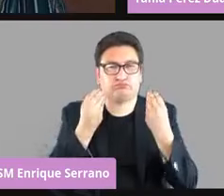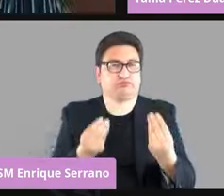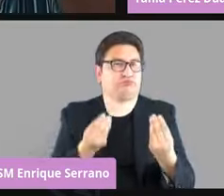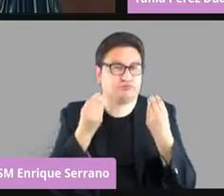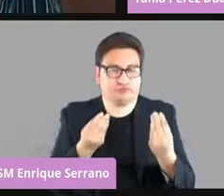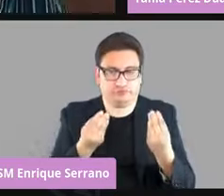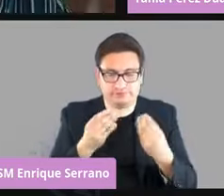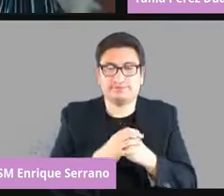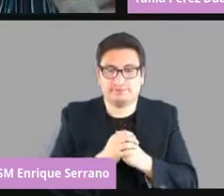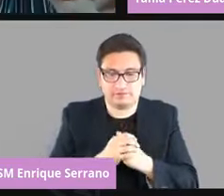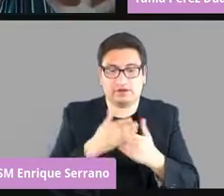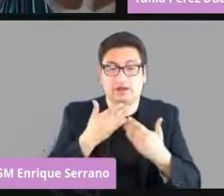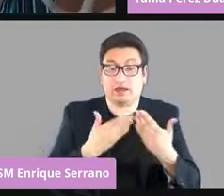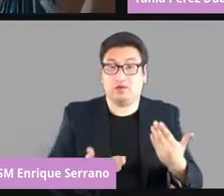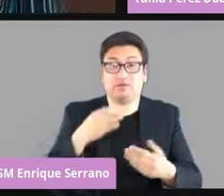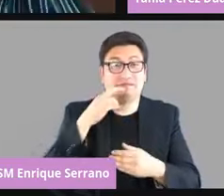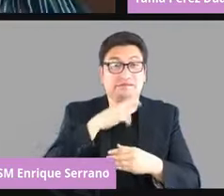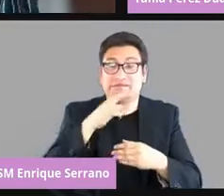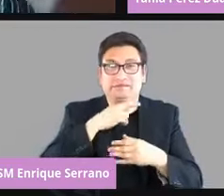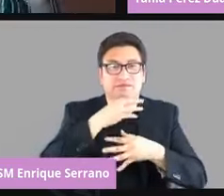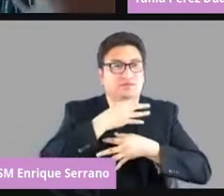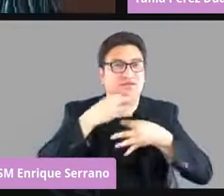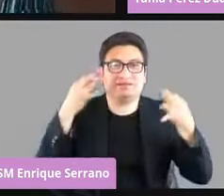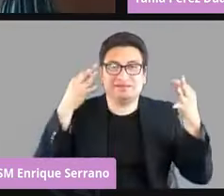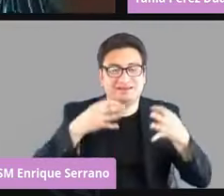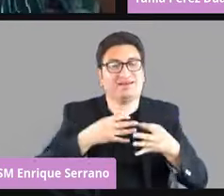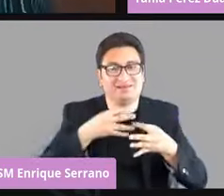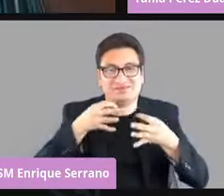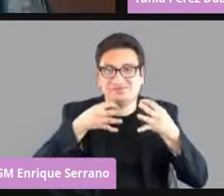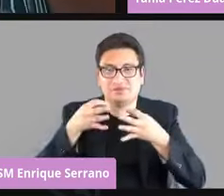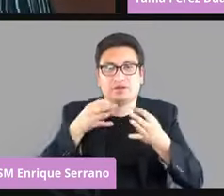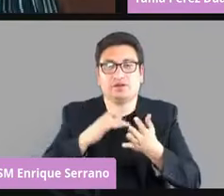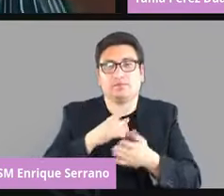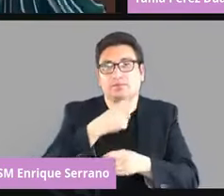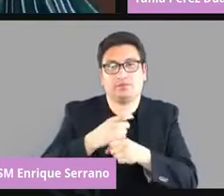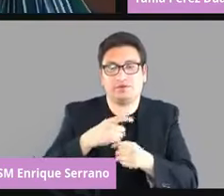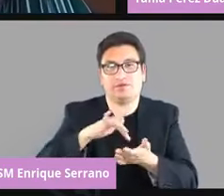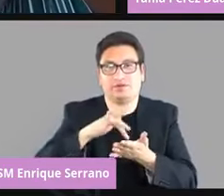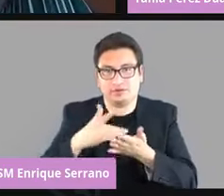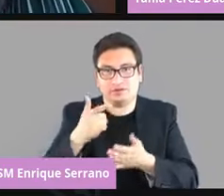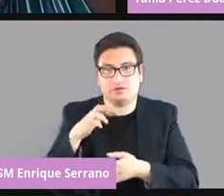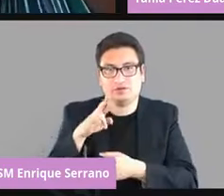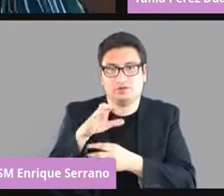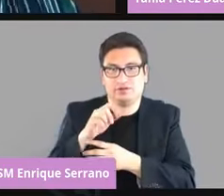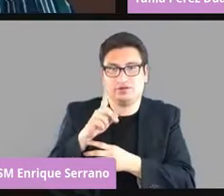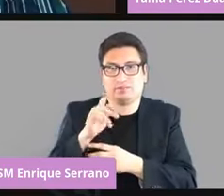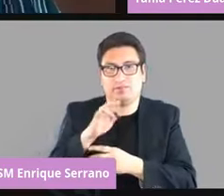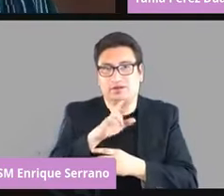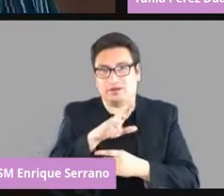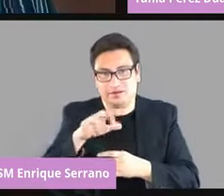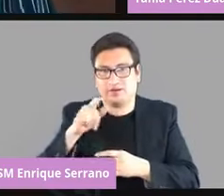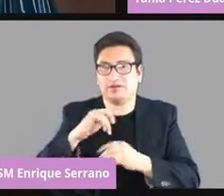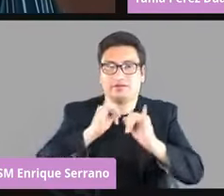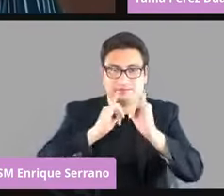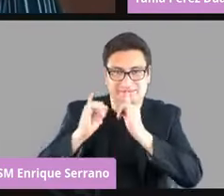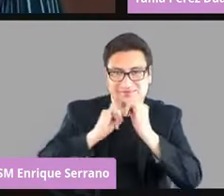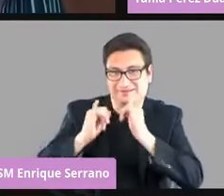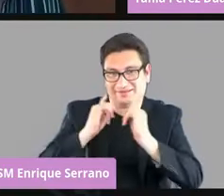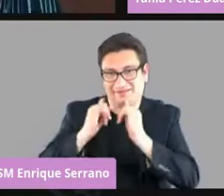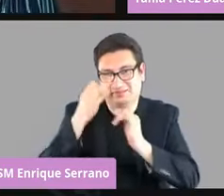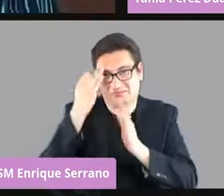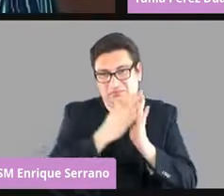la hora rápidamente en los cortos comerciales. Y primero agradecer a Gloria de la Parra, quien estuvo interpretando en el primer bloque de Charlas de